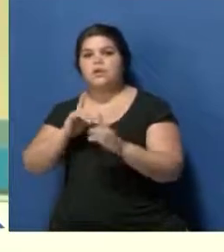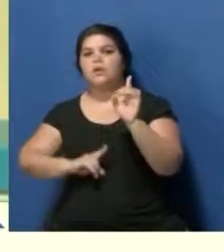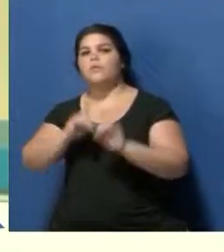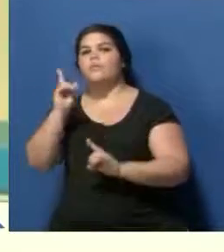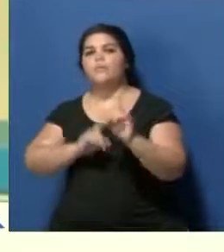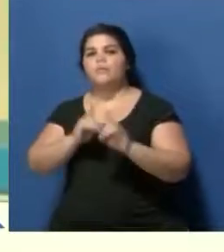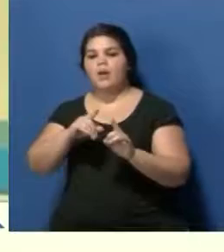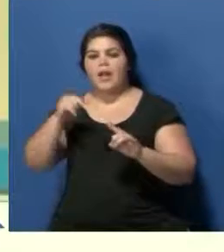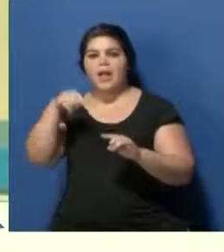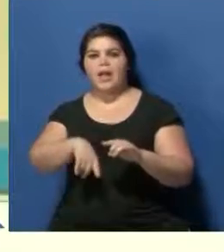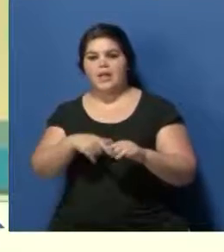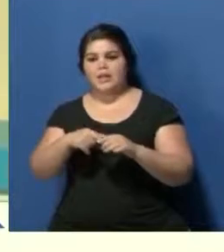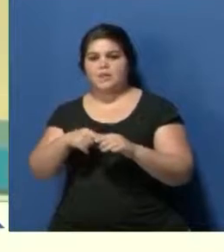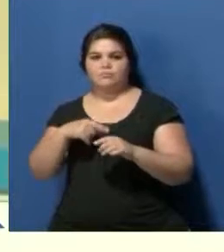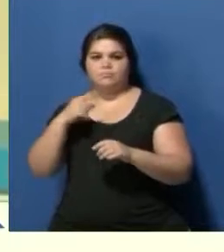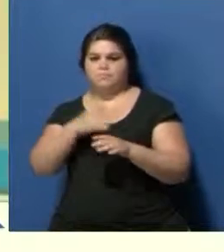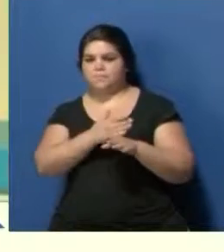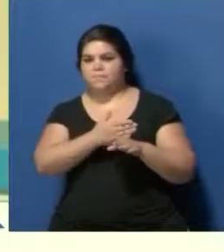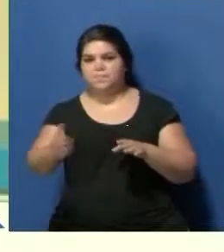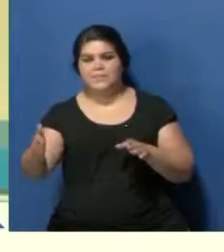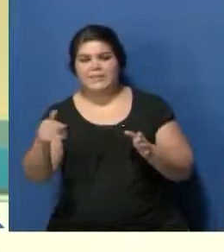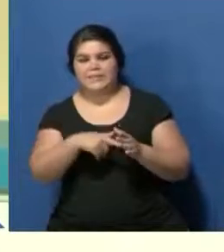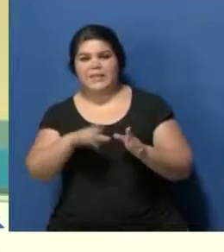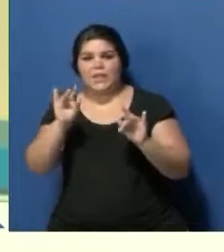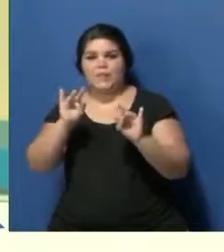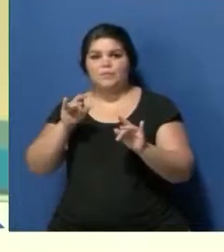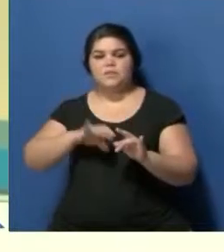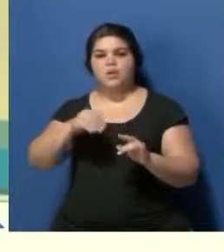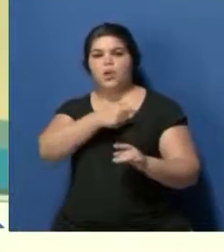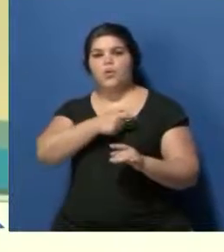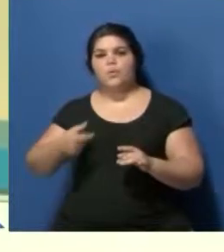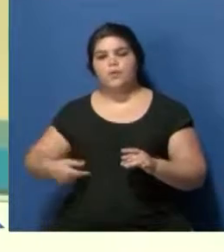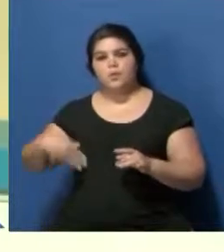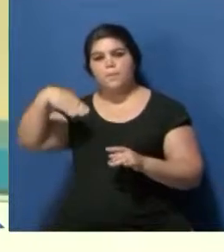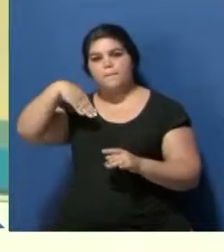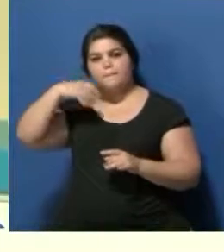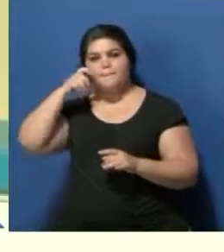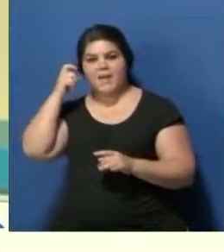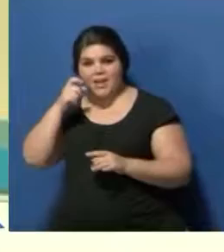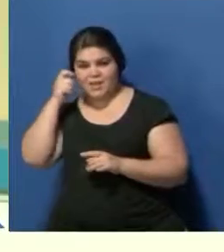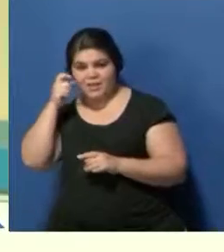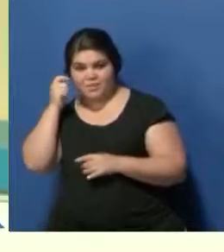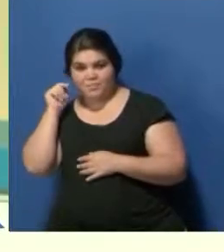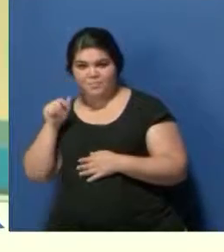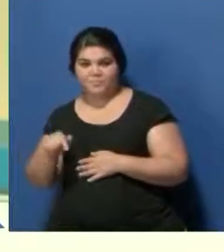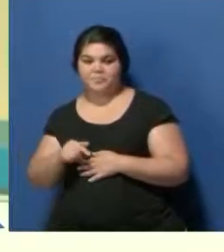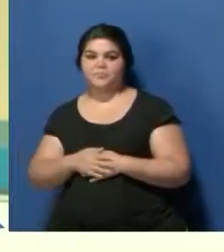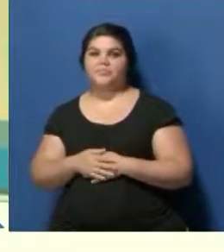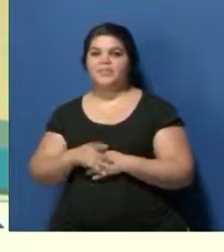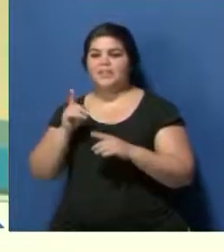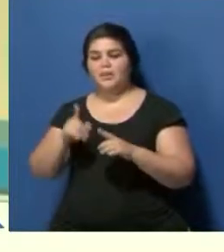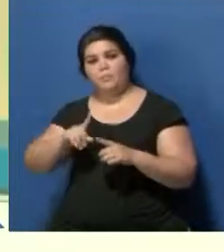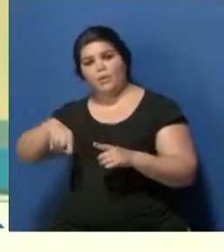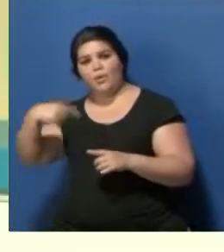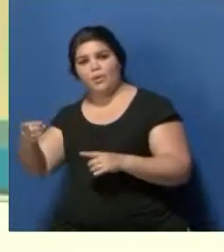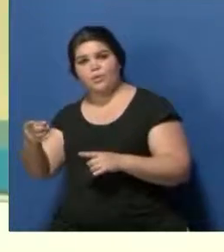denominó una década larga, del gobierno de Menem y lo que continuó de la Alianza, y otra década larga, que es la